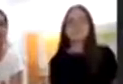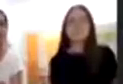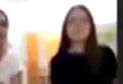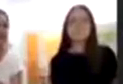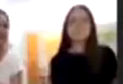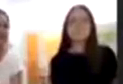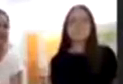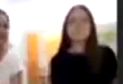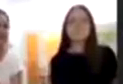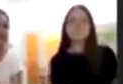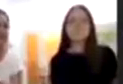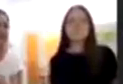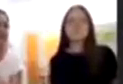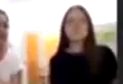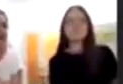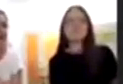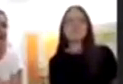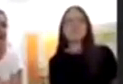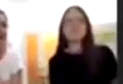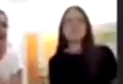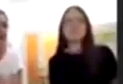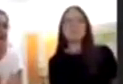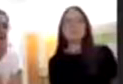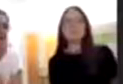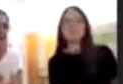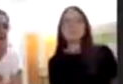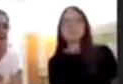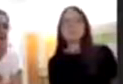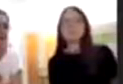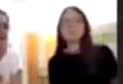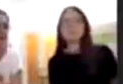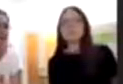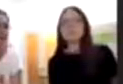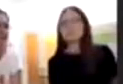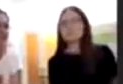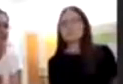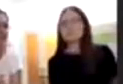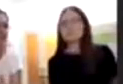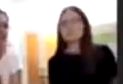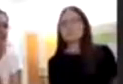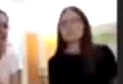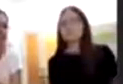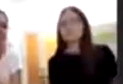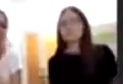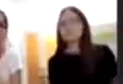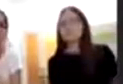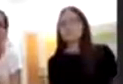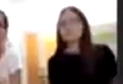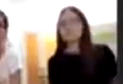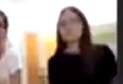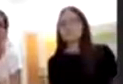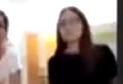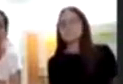identidad, de pertenencia. Y, por último, y no menos importante, la atracción y